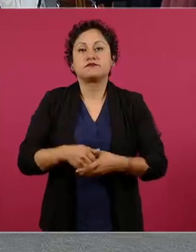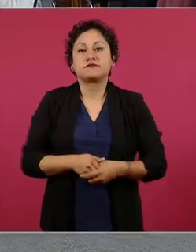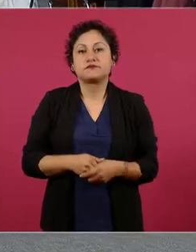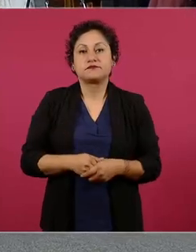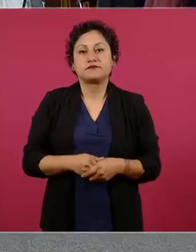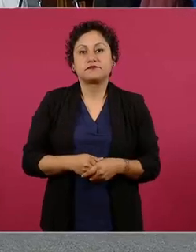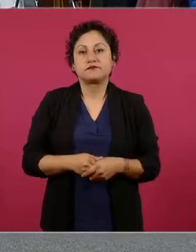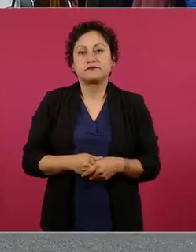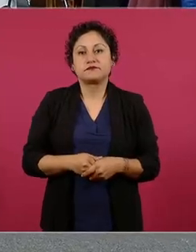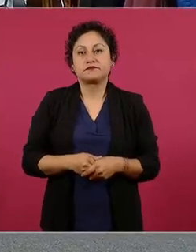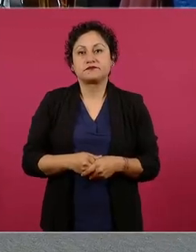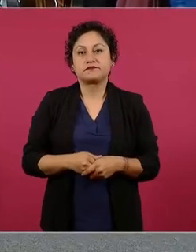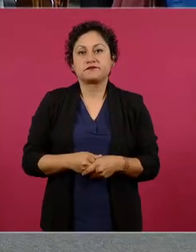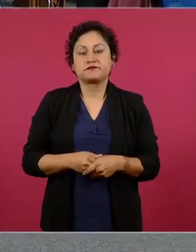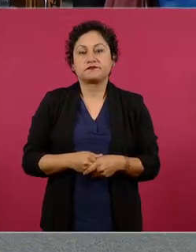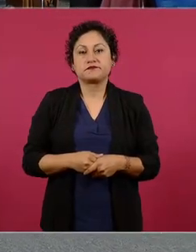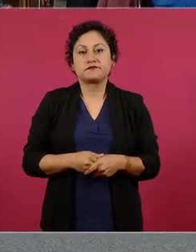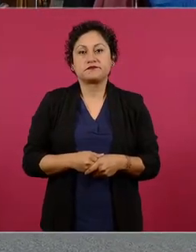creído?